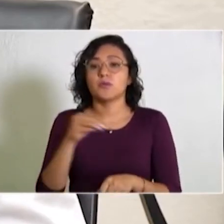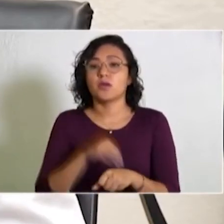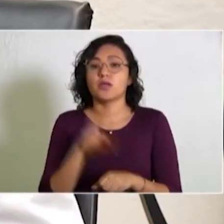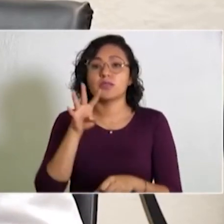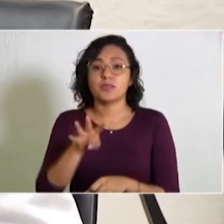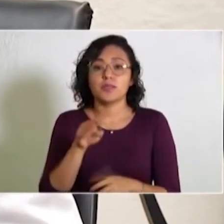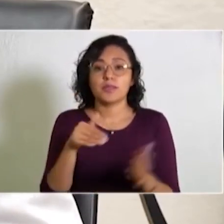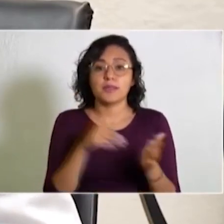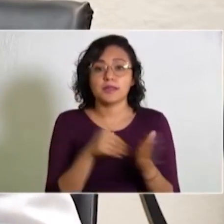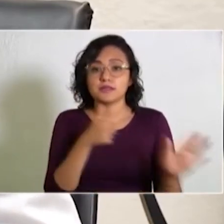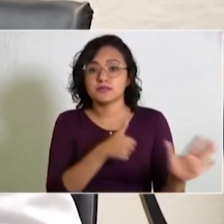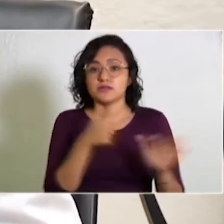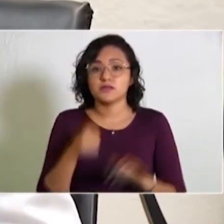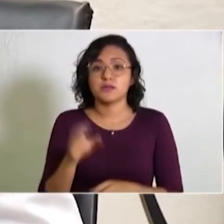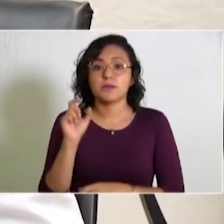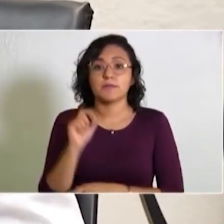de